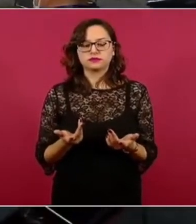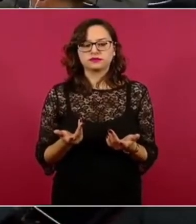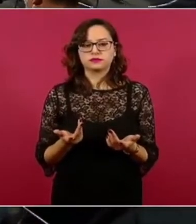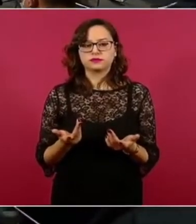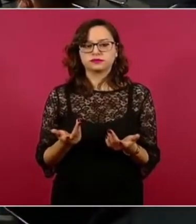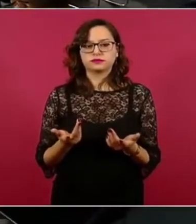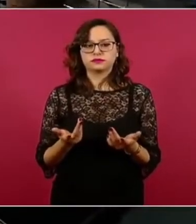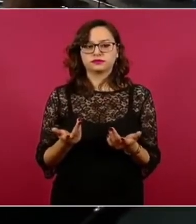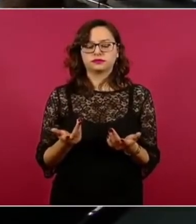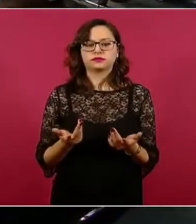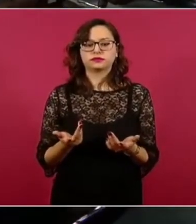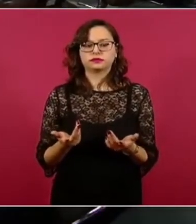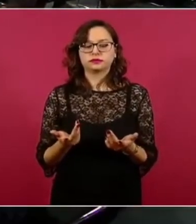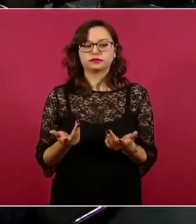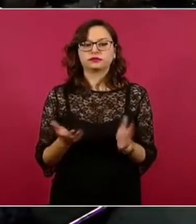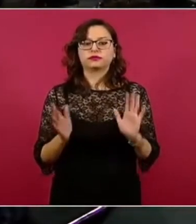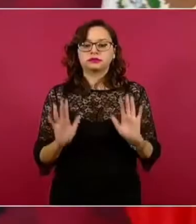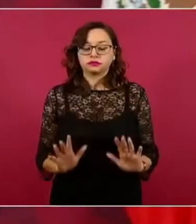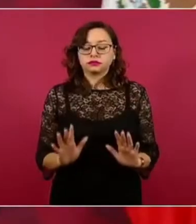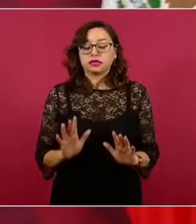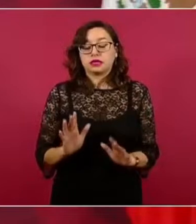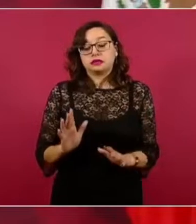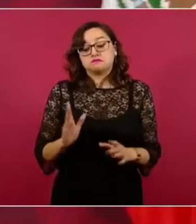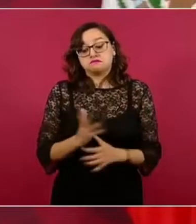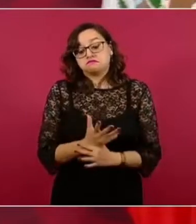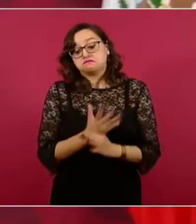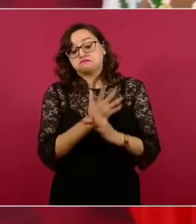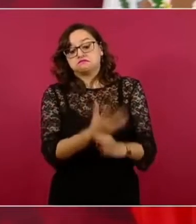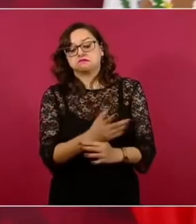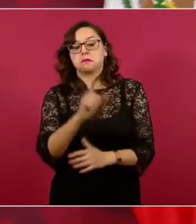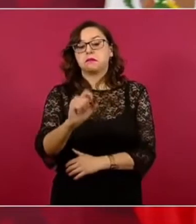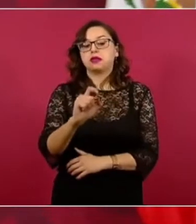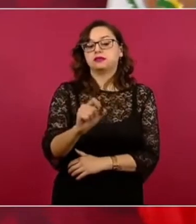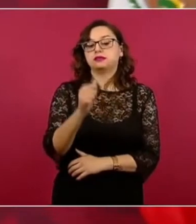teóricamente se beneficiaba a 26,000 escuelas